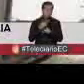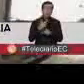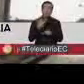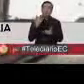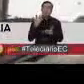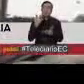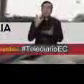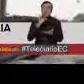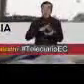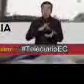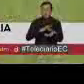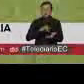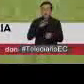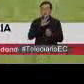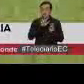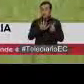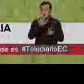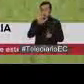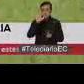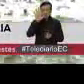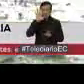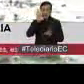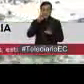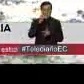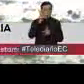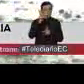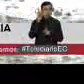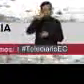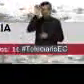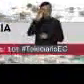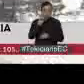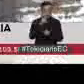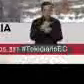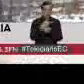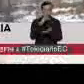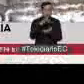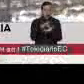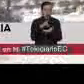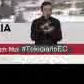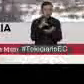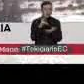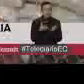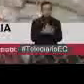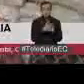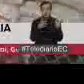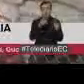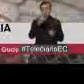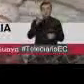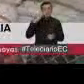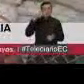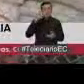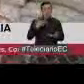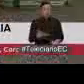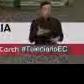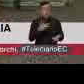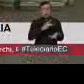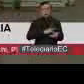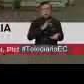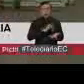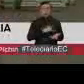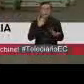abarca el 75 por ciento de la producción nacional de la gramínea superando el millón de toneladas per hemos